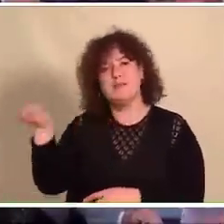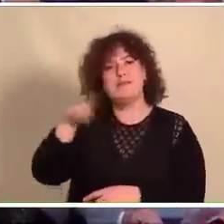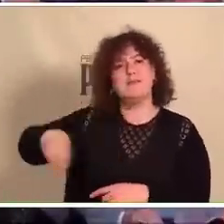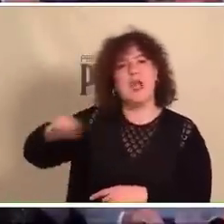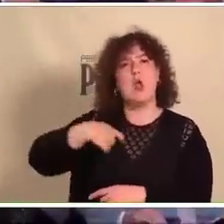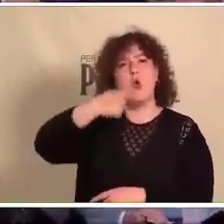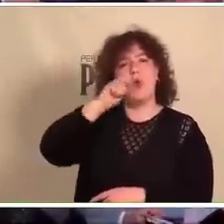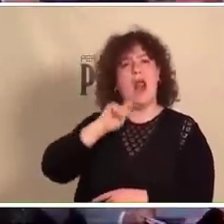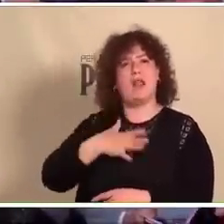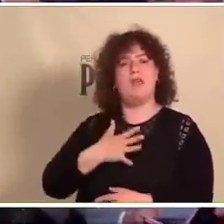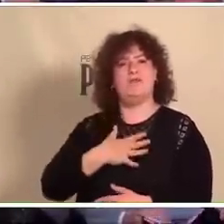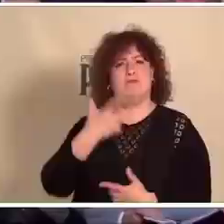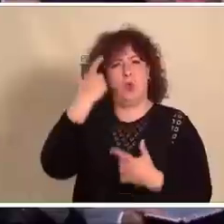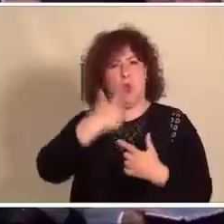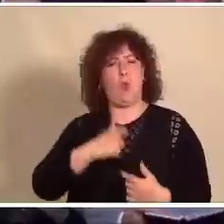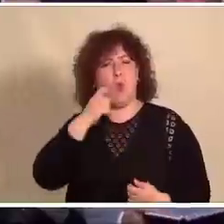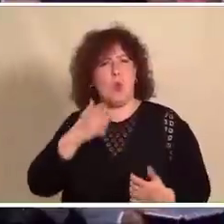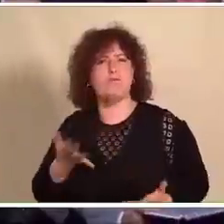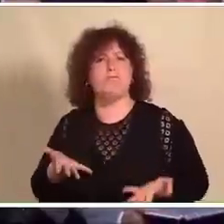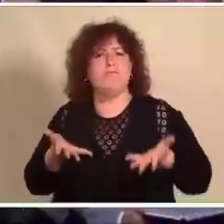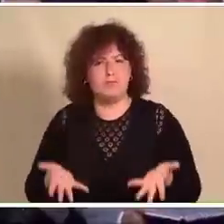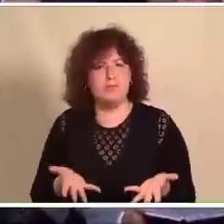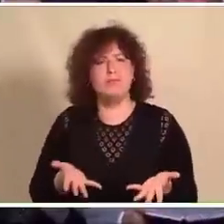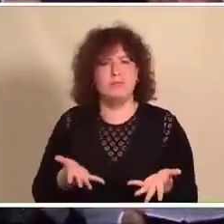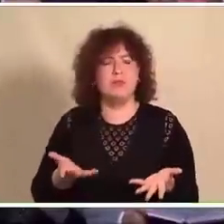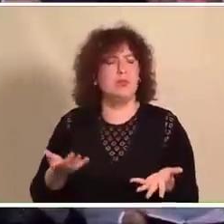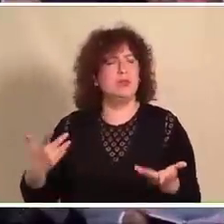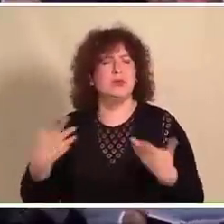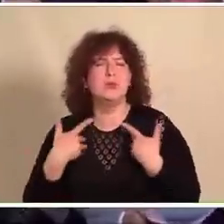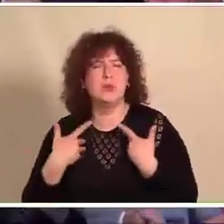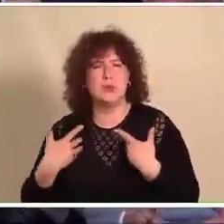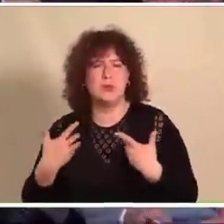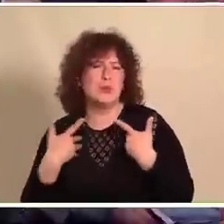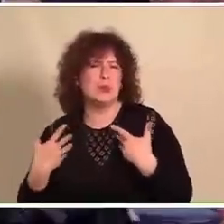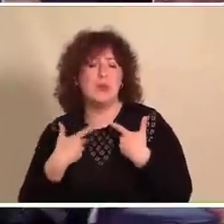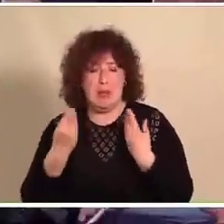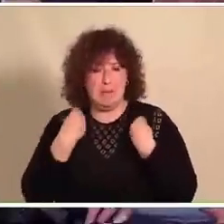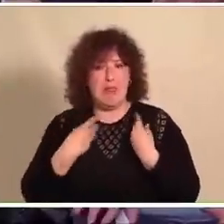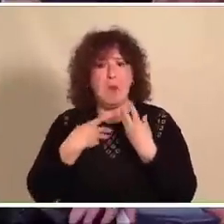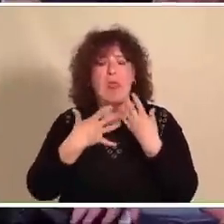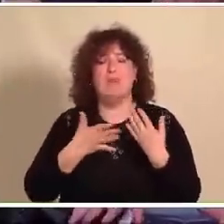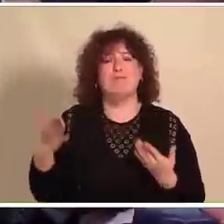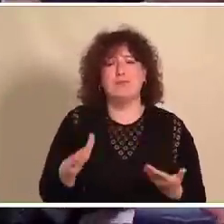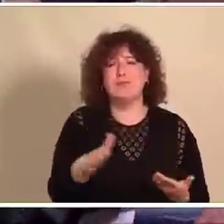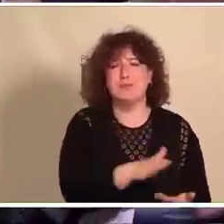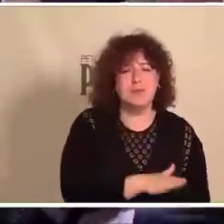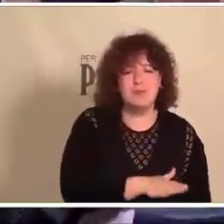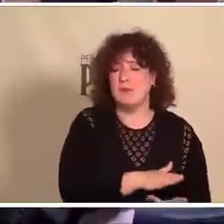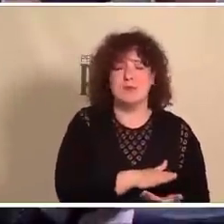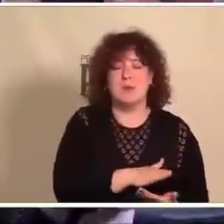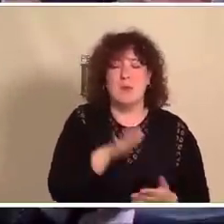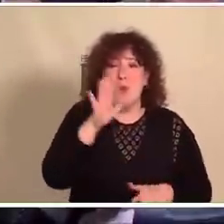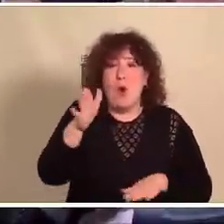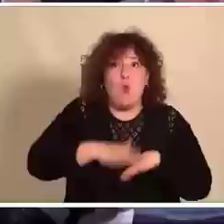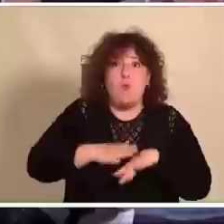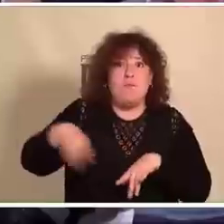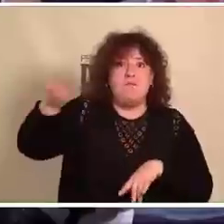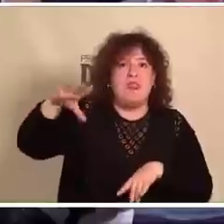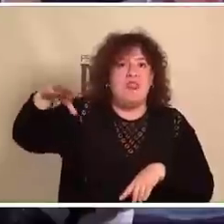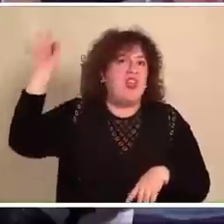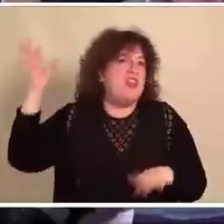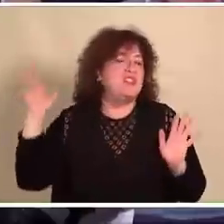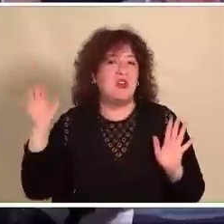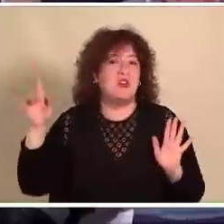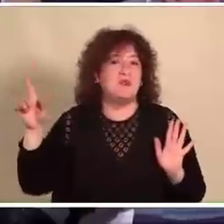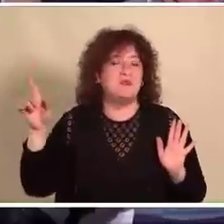pagando con sus vidas y con su sufrimiento las consecuencias de una decisión que nunca va a afectar de la misma manera a